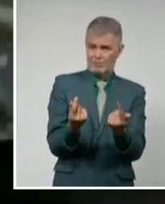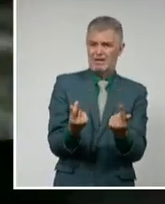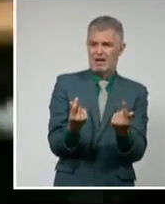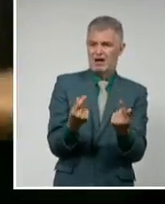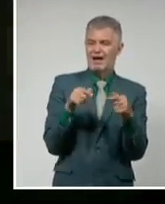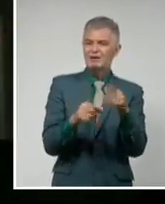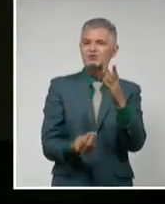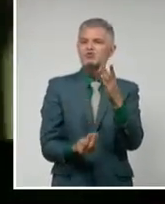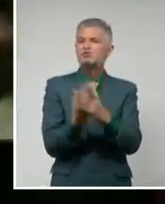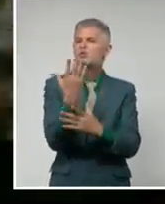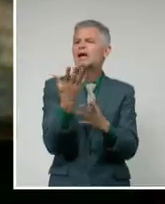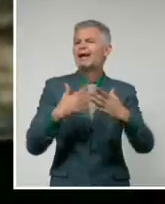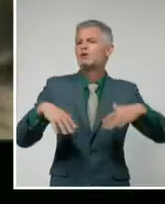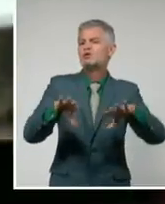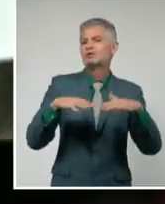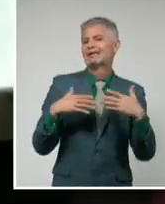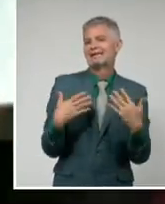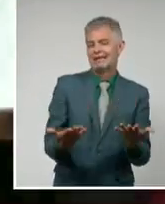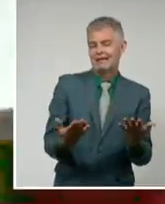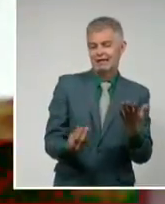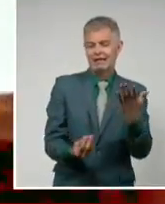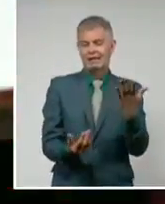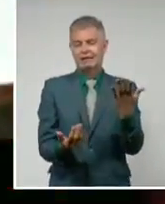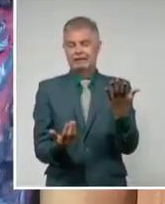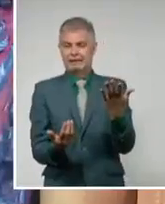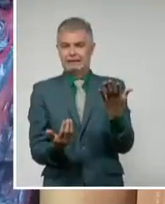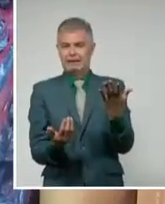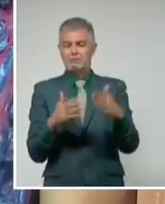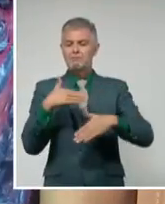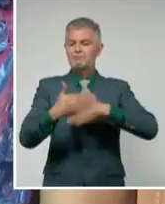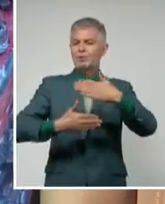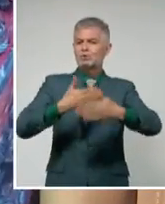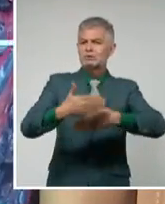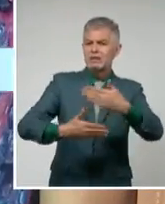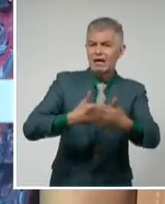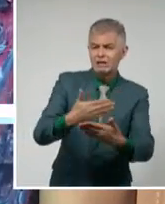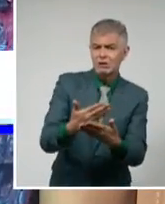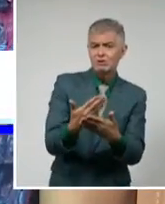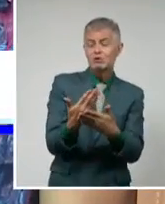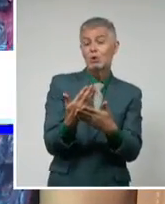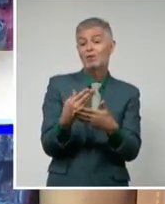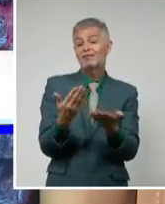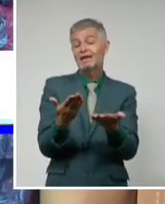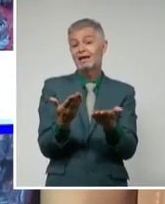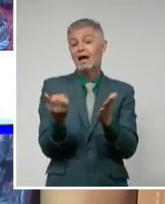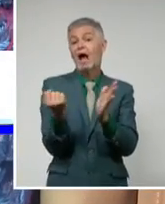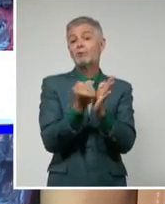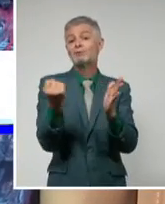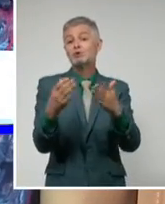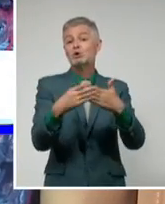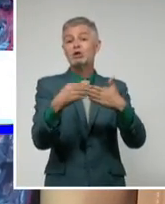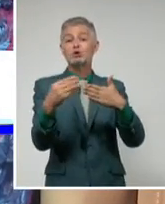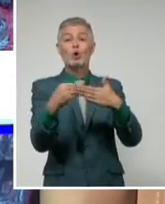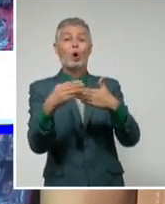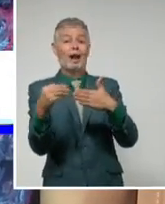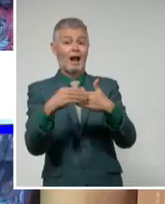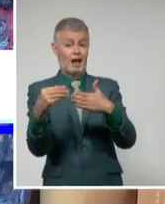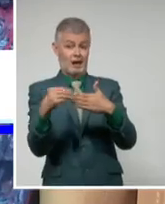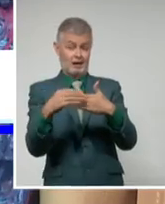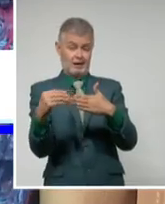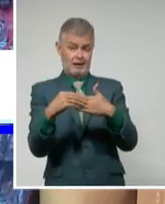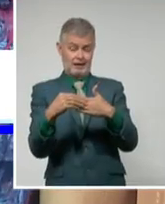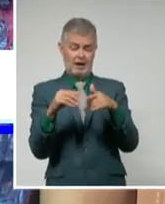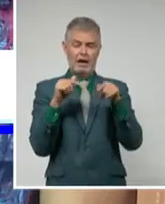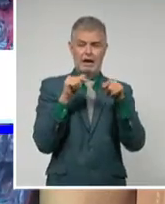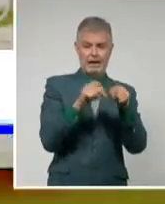las condiciones para que se creara un proceso de dolarización de facto, que se manifestó